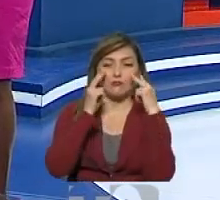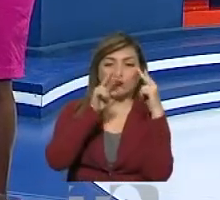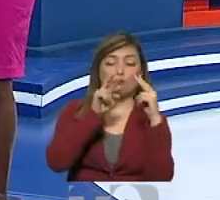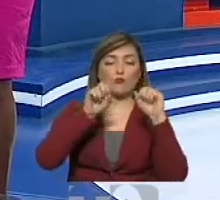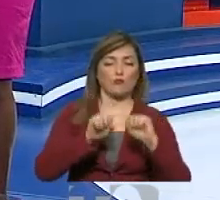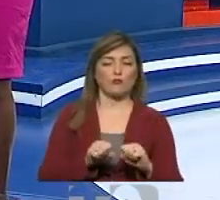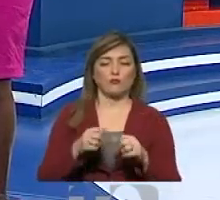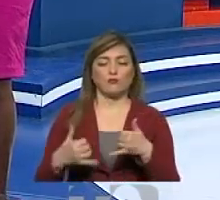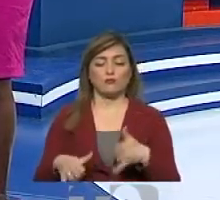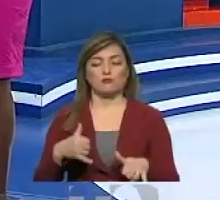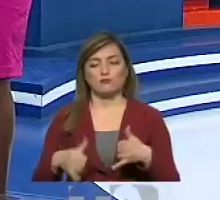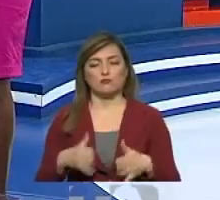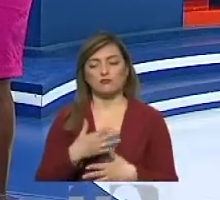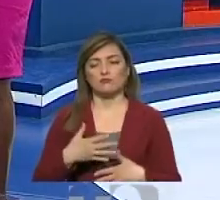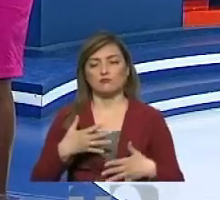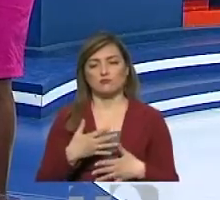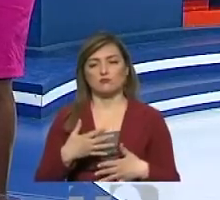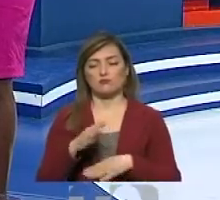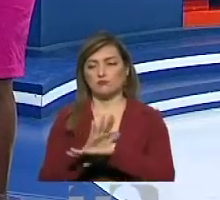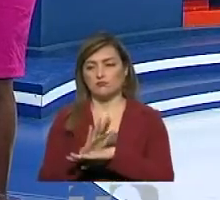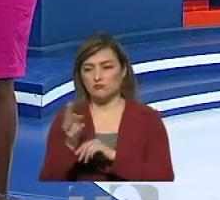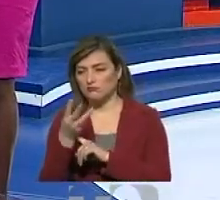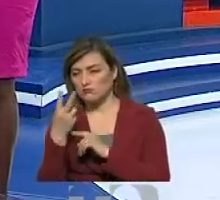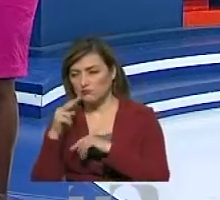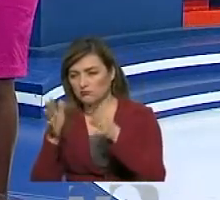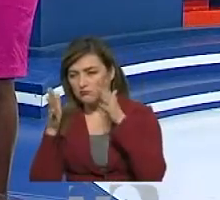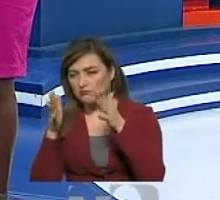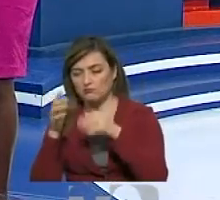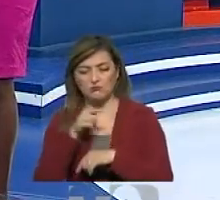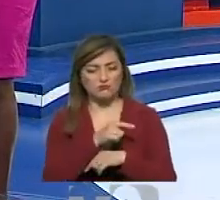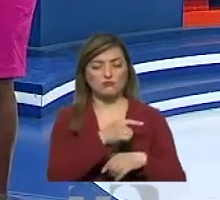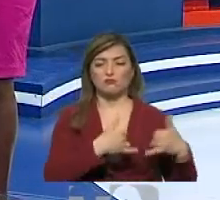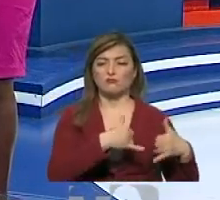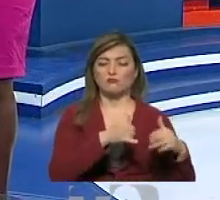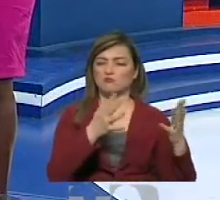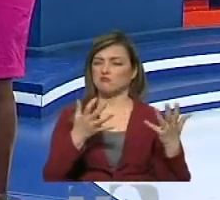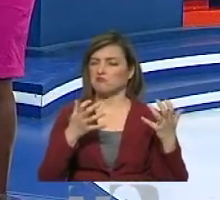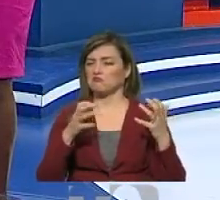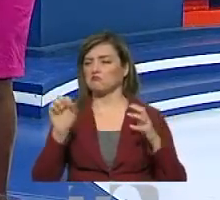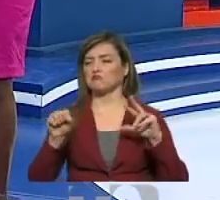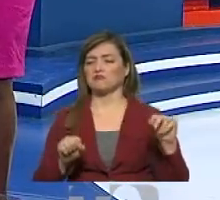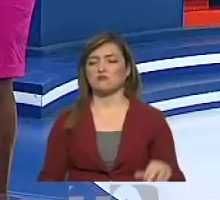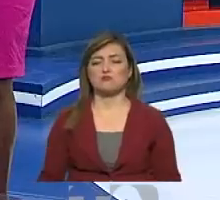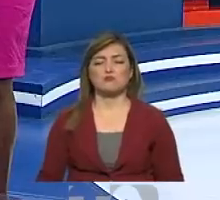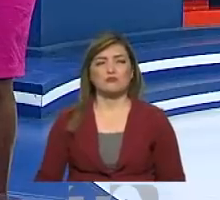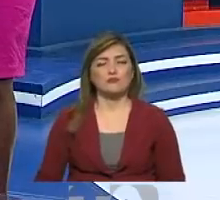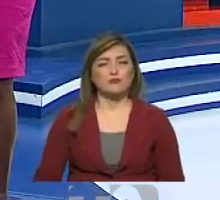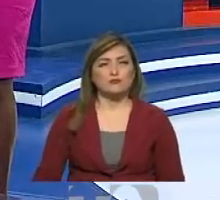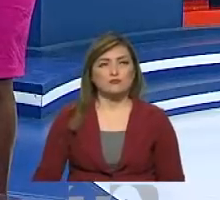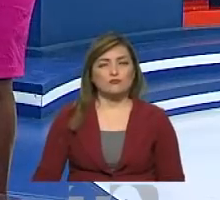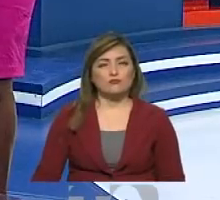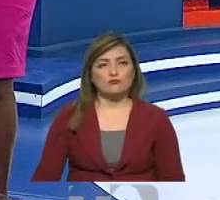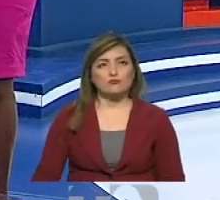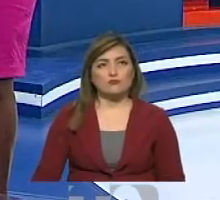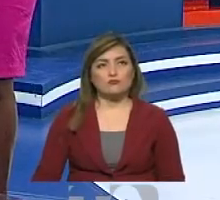jugar luego de estar entretenidos solo en la pantalla? Exacto. Hay chicos que están mucho más convencidos de